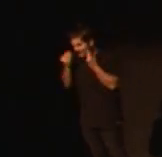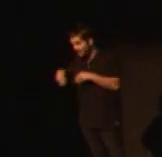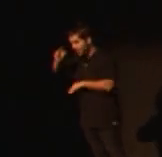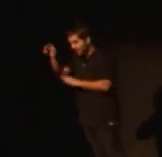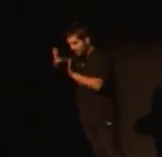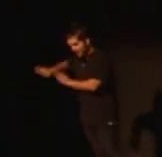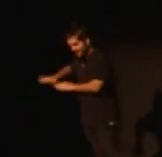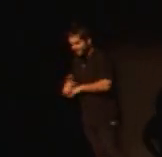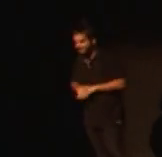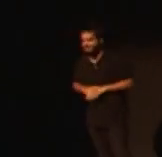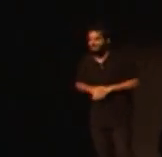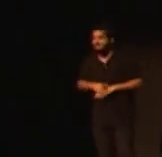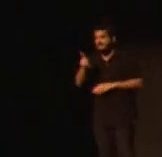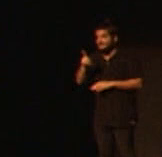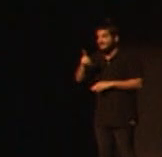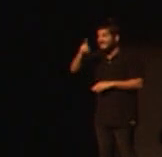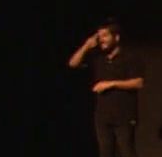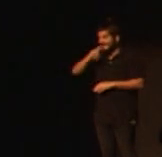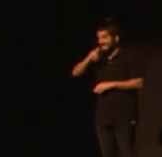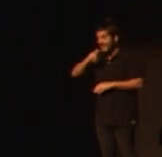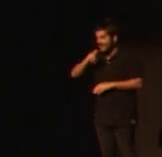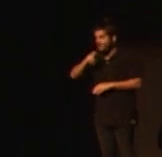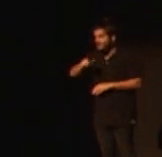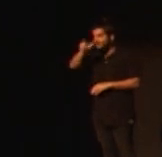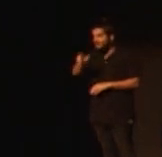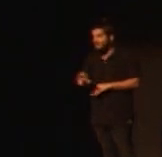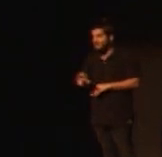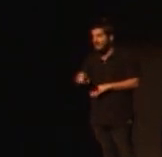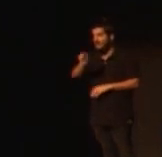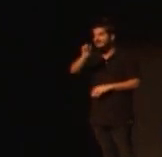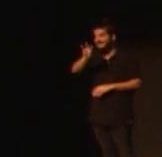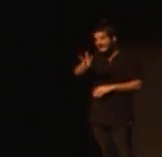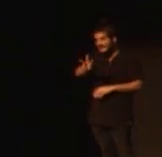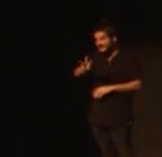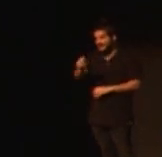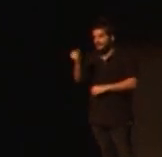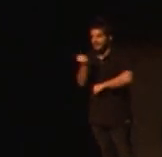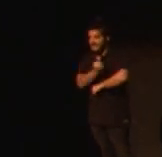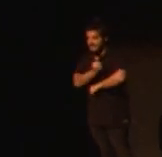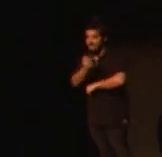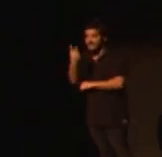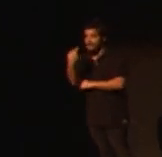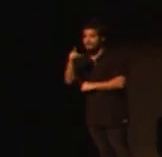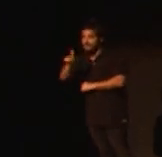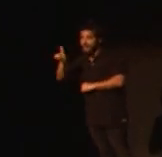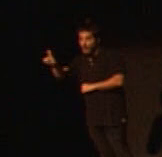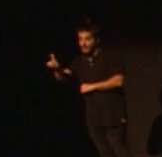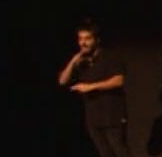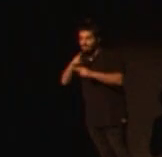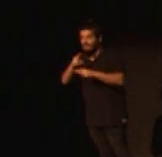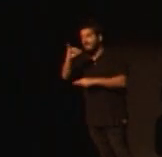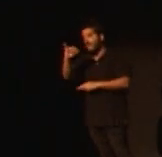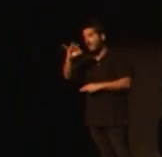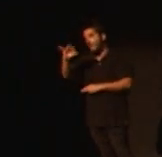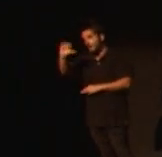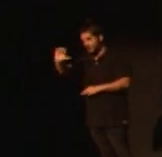nos afilia una señora el 13 de diciembre de 2011. Se llama José.